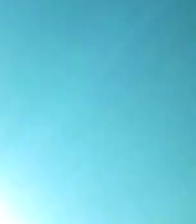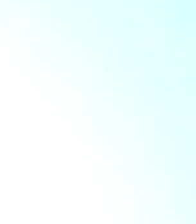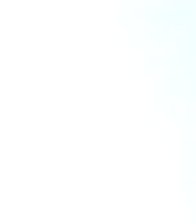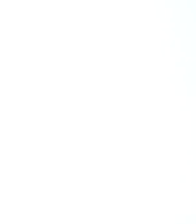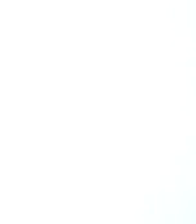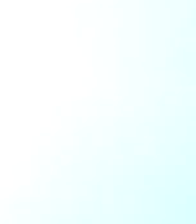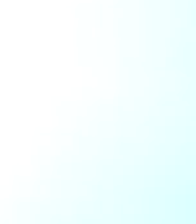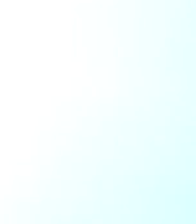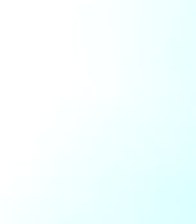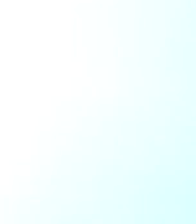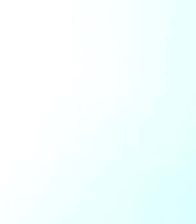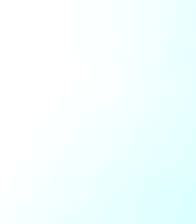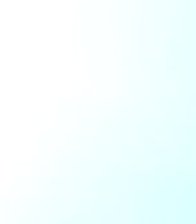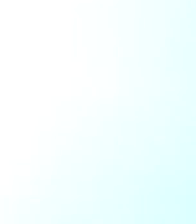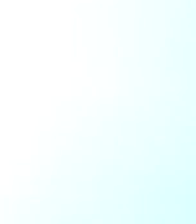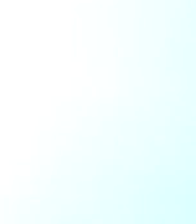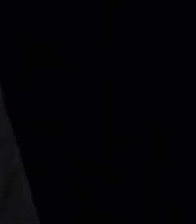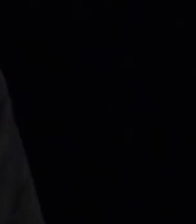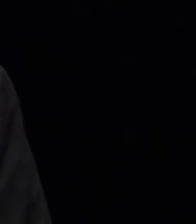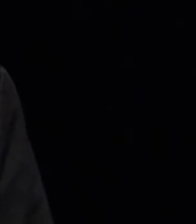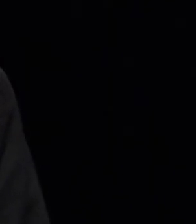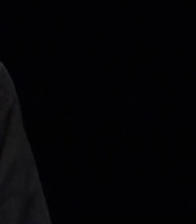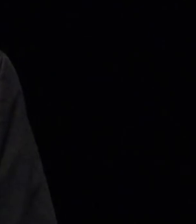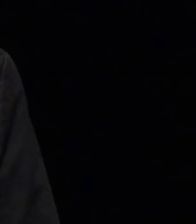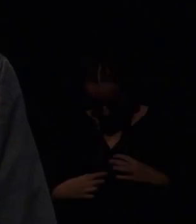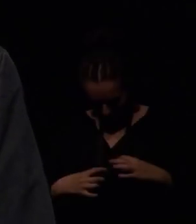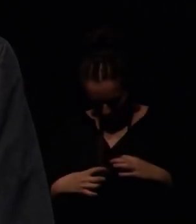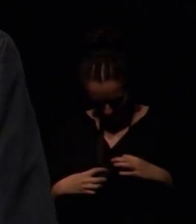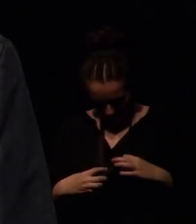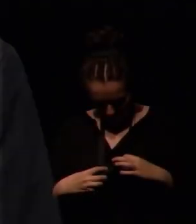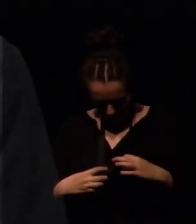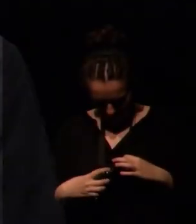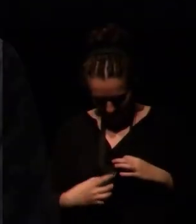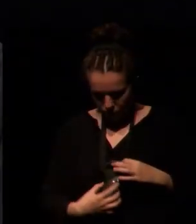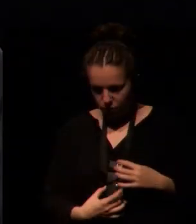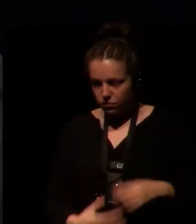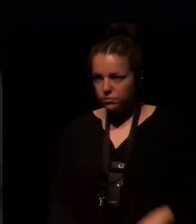So we haven't prevented slavery at sea, but we're working